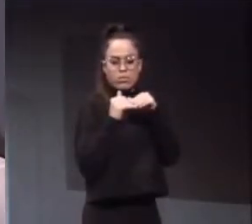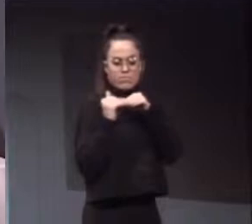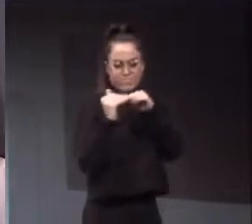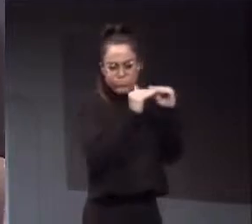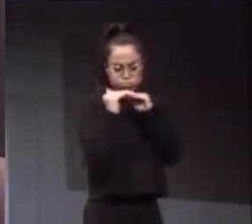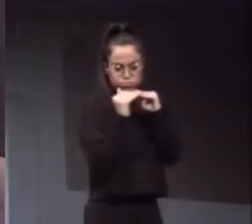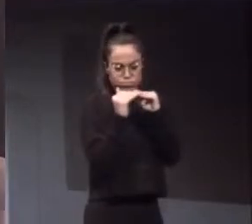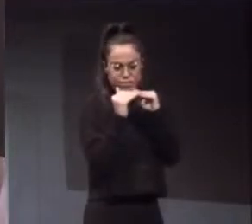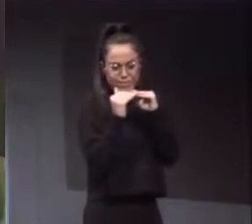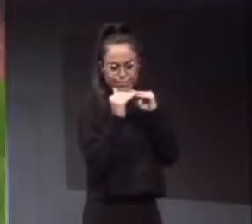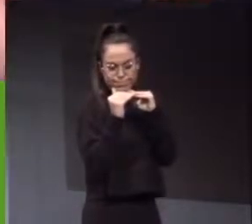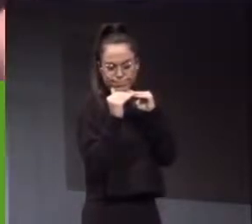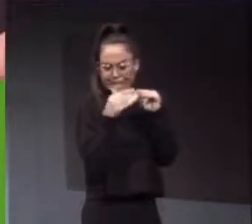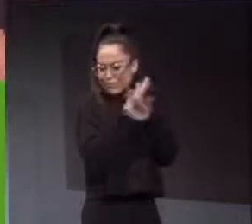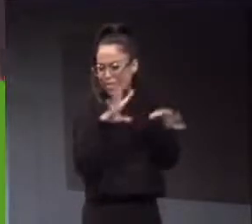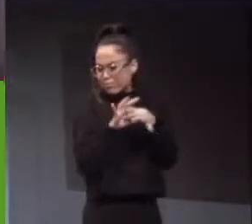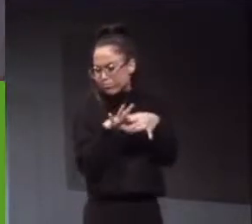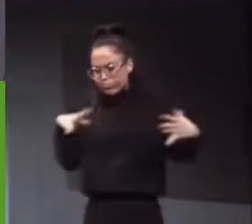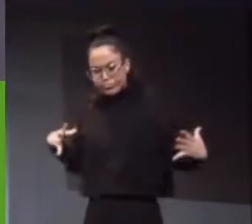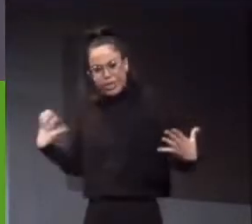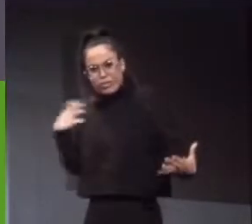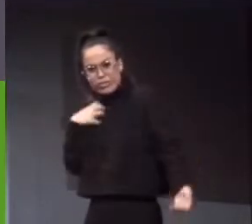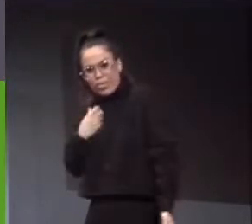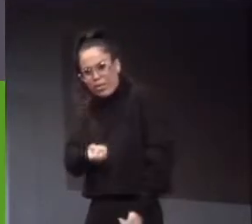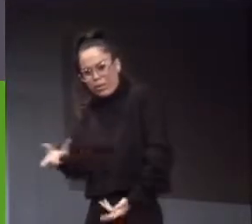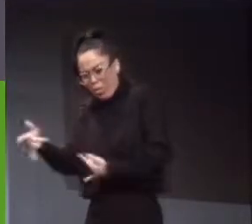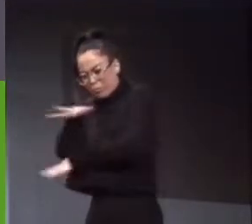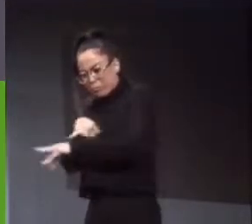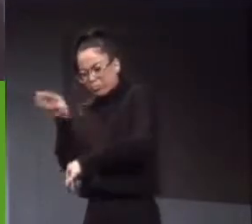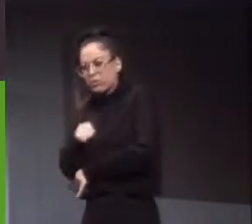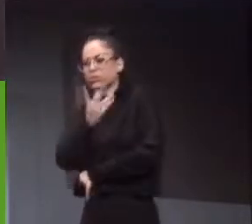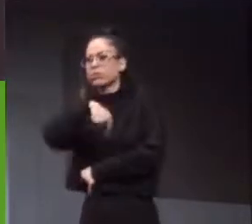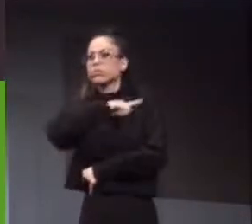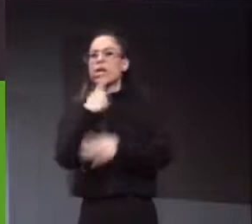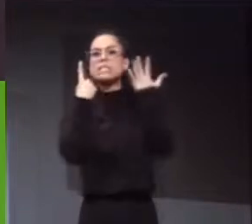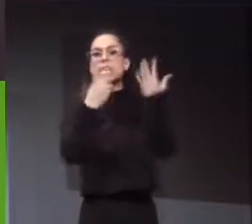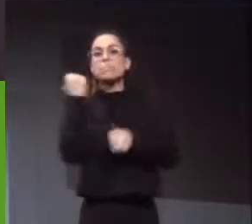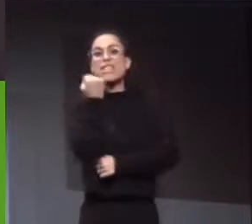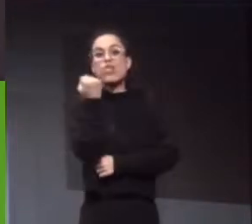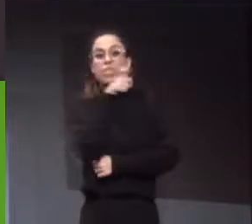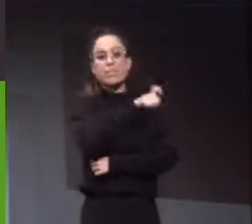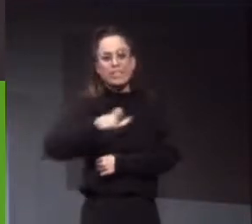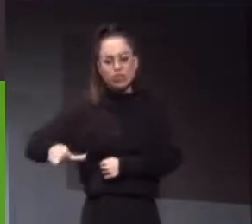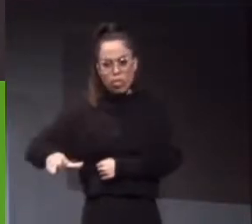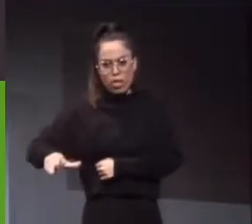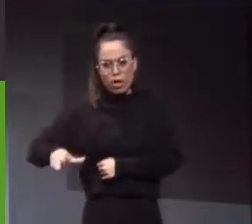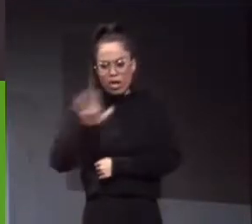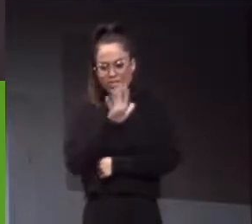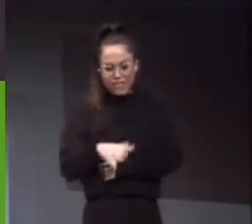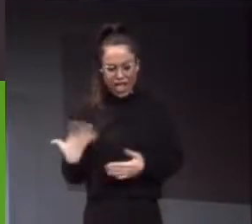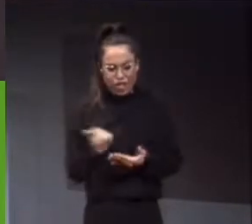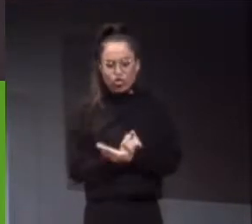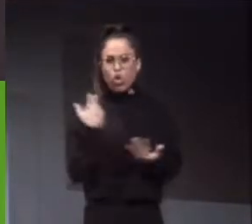posible vamos no podemos tener los 62 millones de habitantes- miles de millones de habitantes 6 es negro casi no podemos tener dos